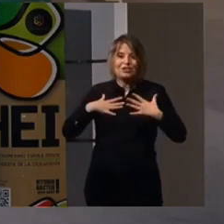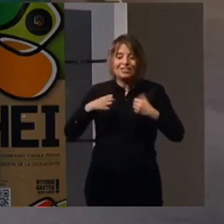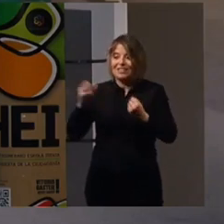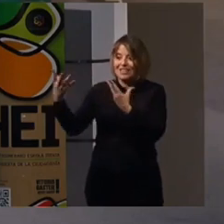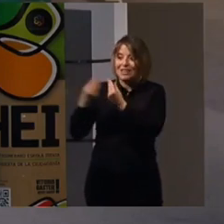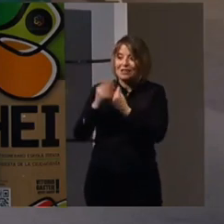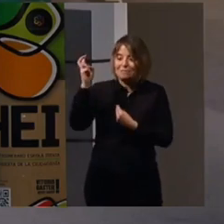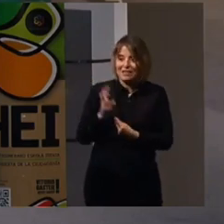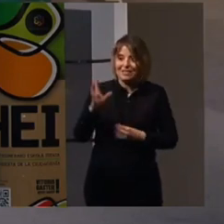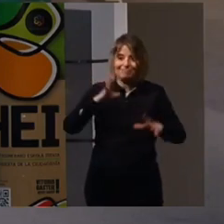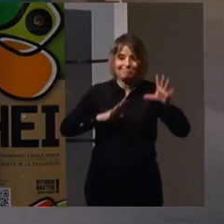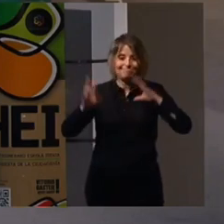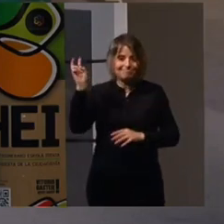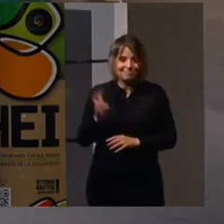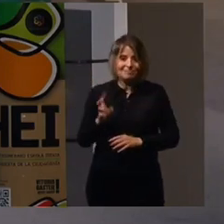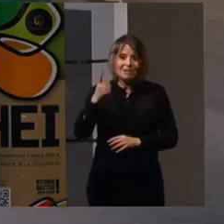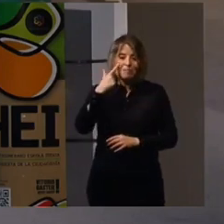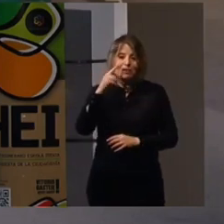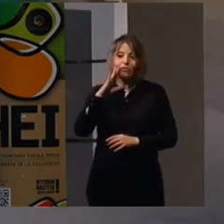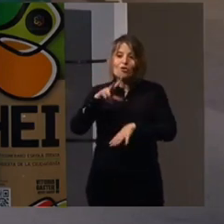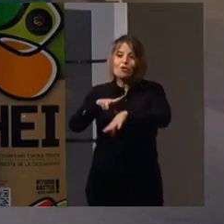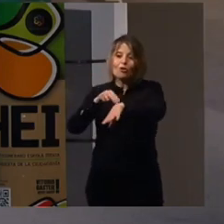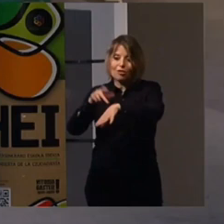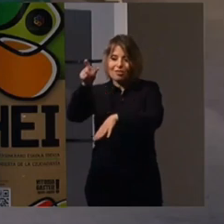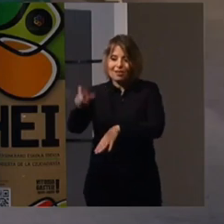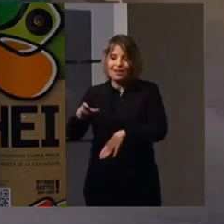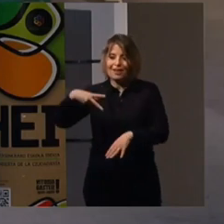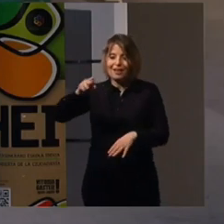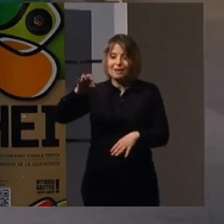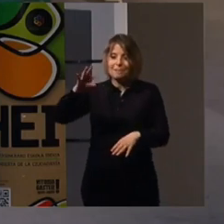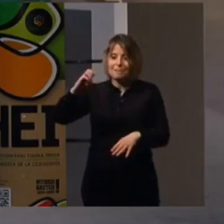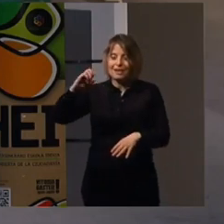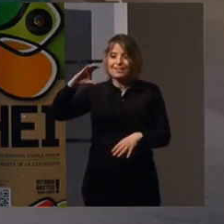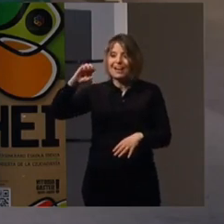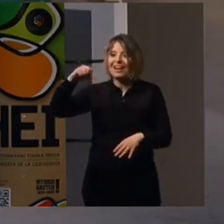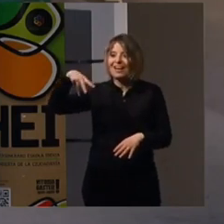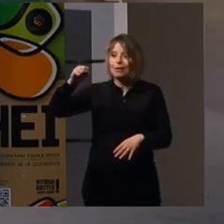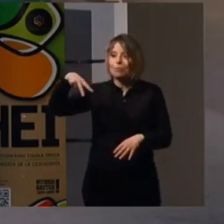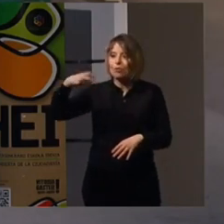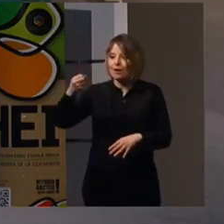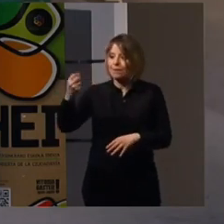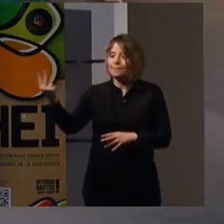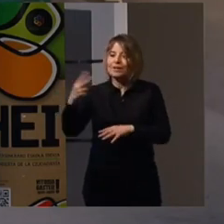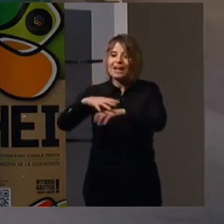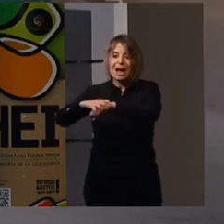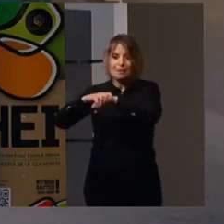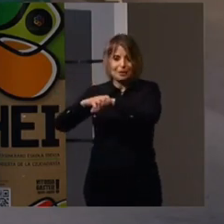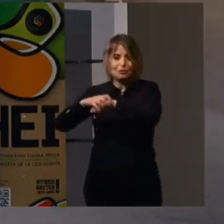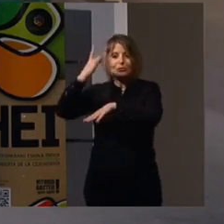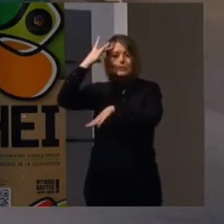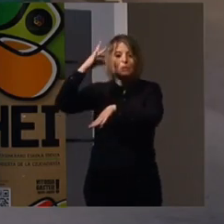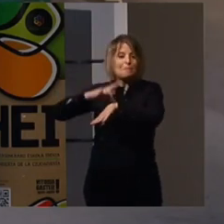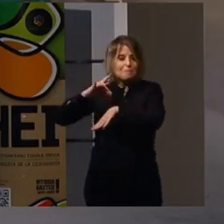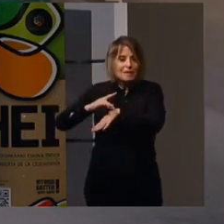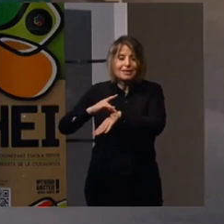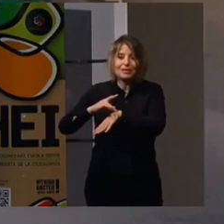podido acompañarnos, pero sí está con nosotros, lo decía la concejala, la psiquiatra Marta Carmona. Ellos son amigos. Médicos, parece